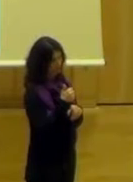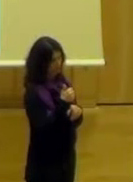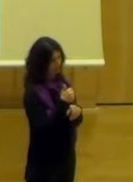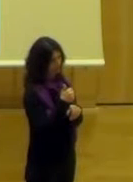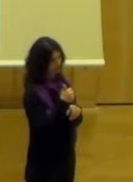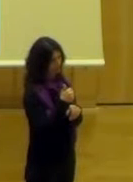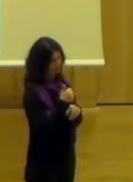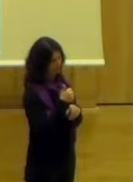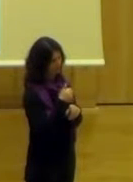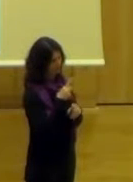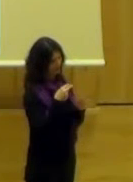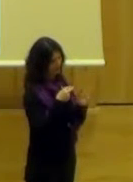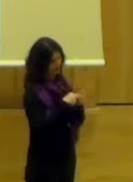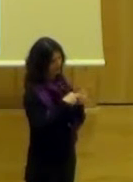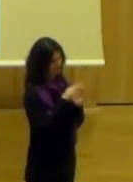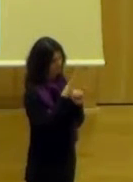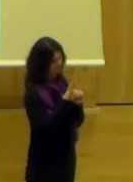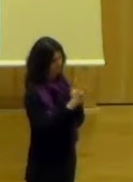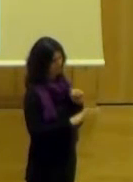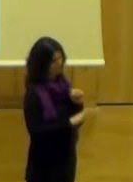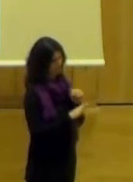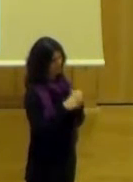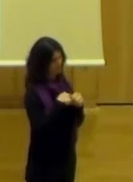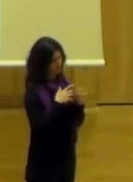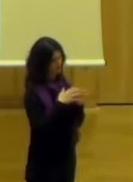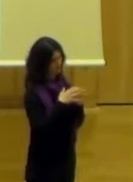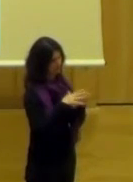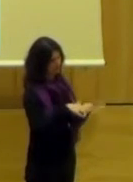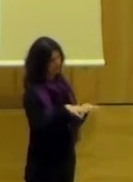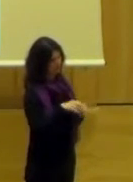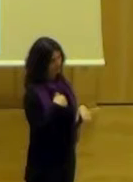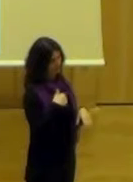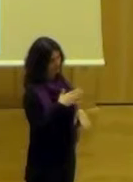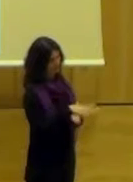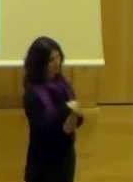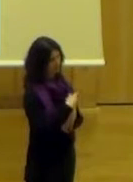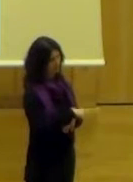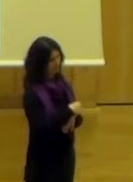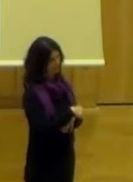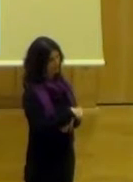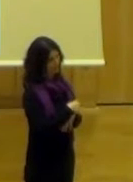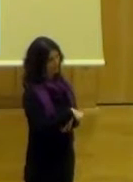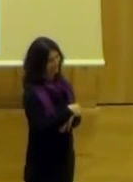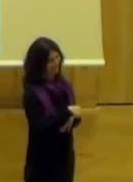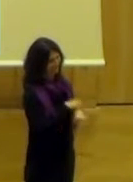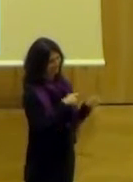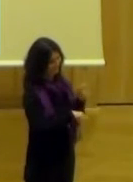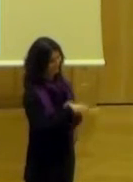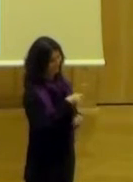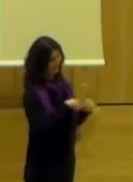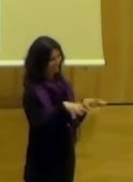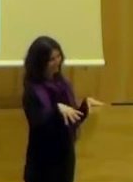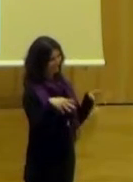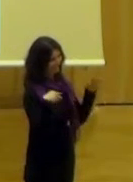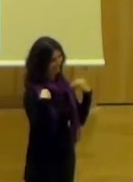en 2004 empezó su labor voluntaria en Granada Coge, fue presidenta de la asociación durante 2 años y asume